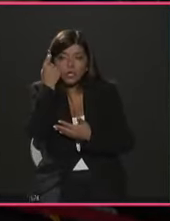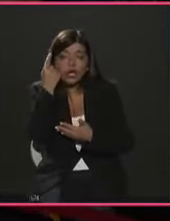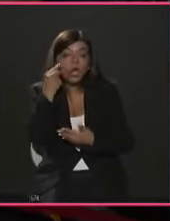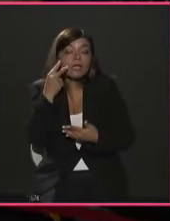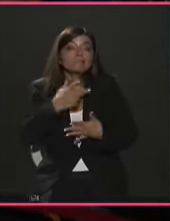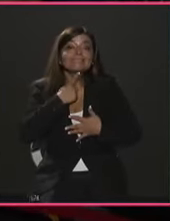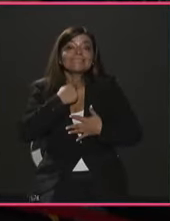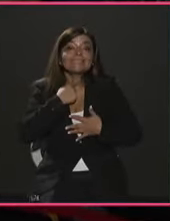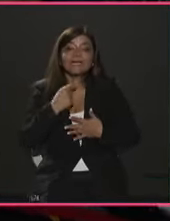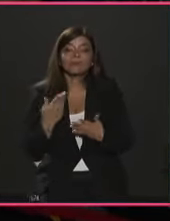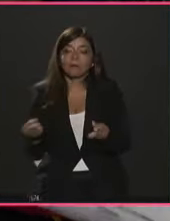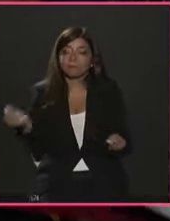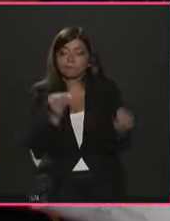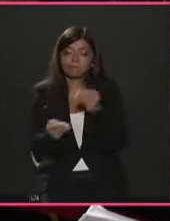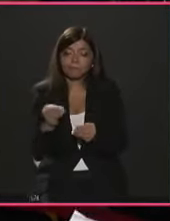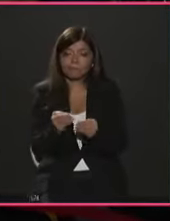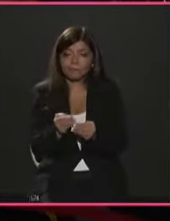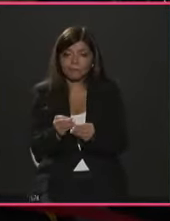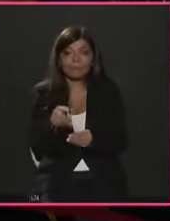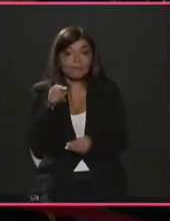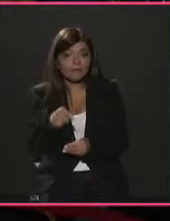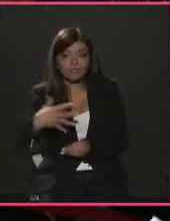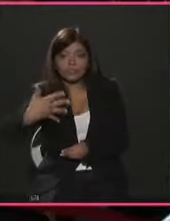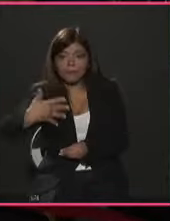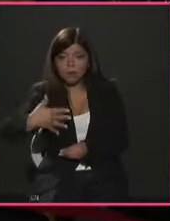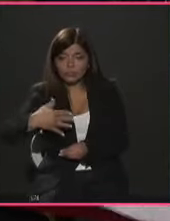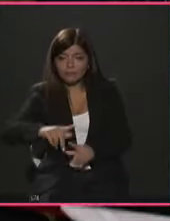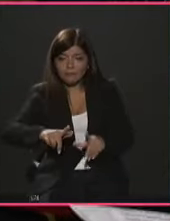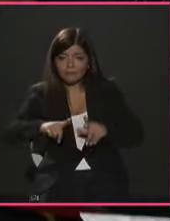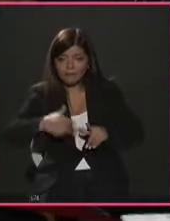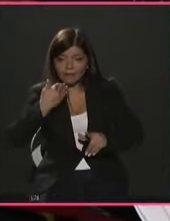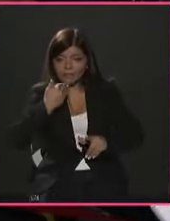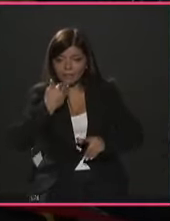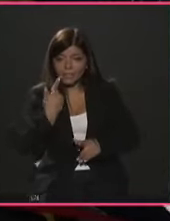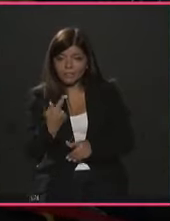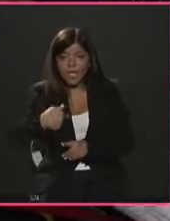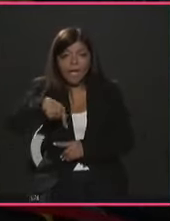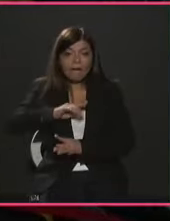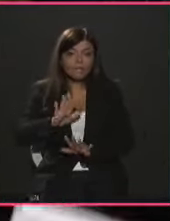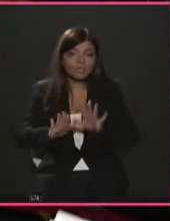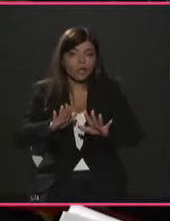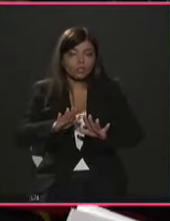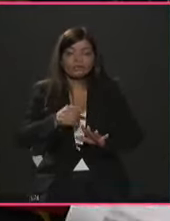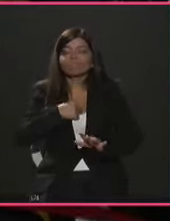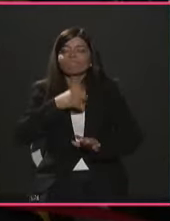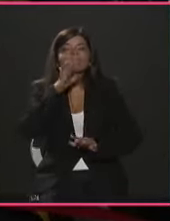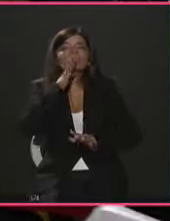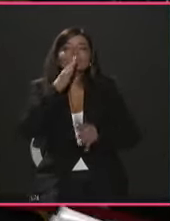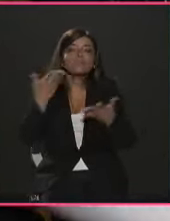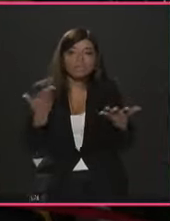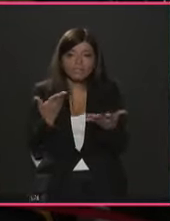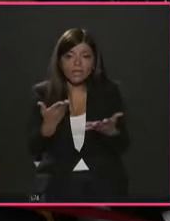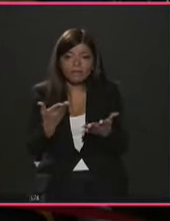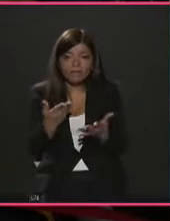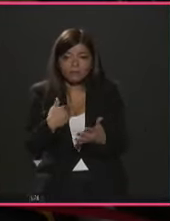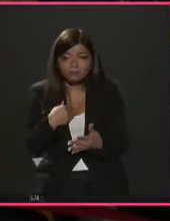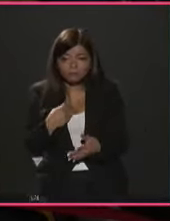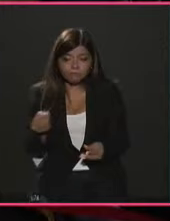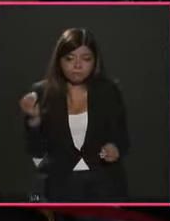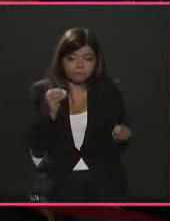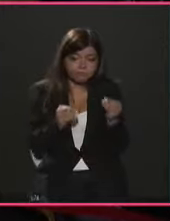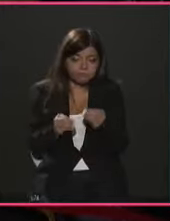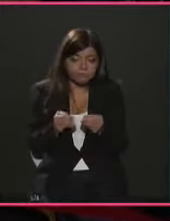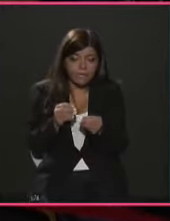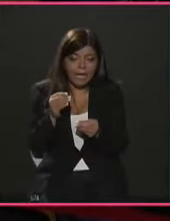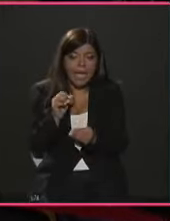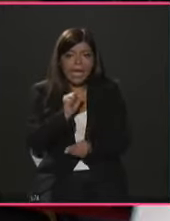visión para poder enriquecerla bueno Y eso es importante también destacar que finalmente uno muchas veces no se da cuenta qué tan involucrada está